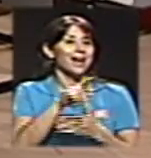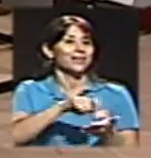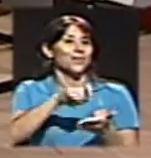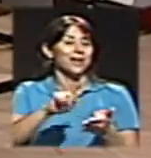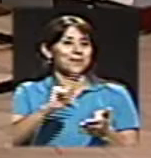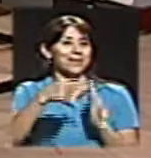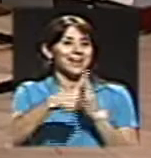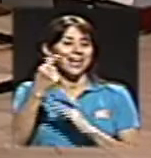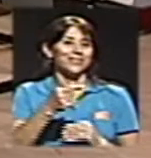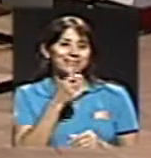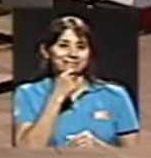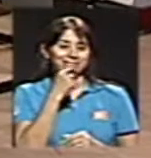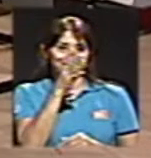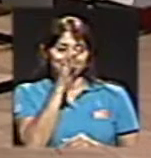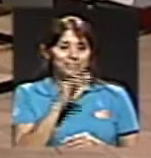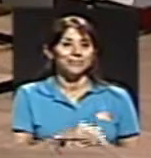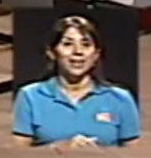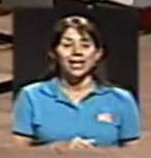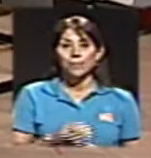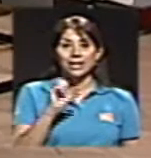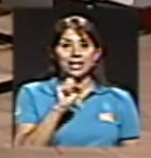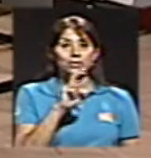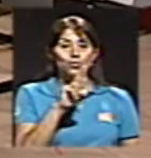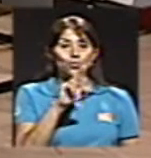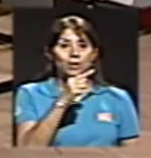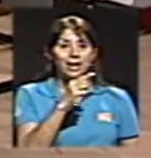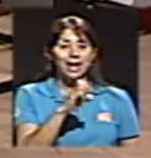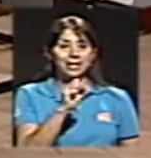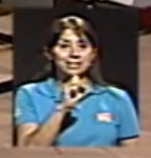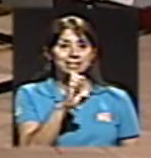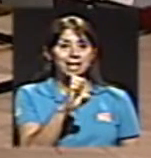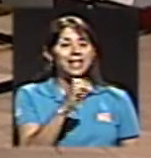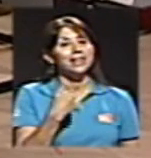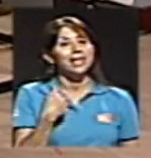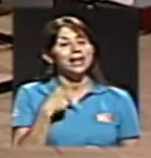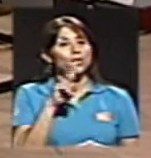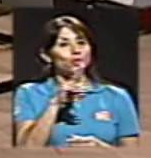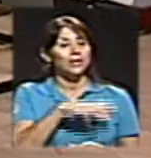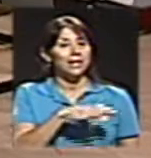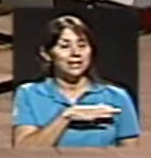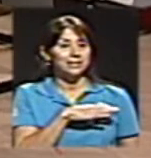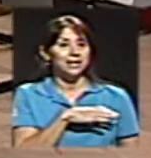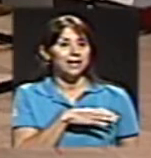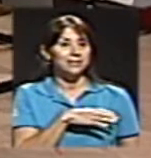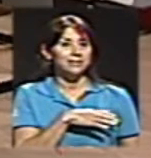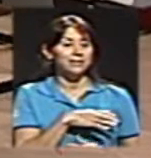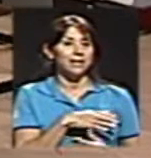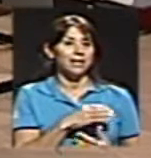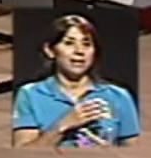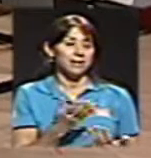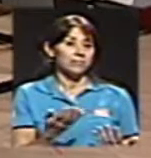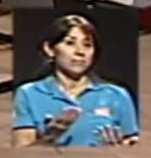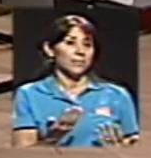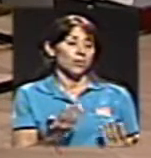¿cómo se llama? Que es la SUGESE, tiene 2 características, tiene